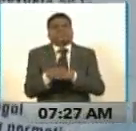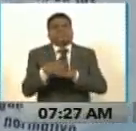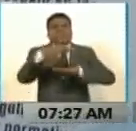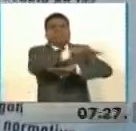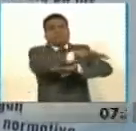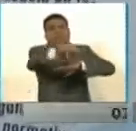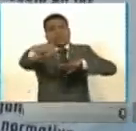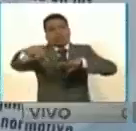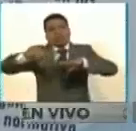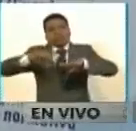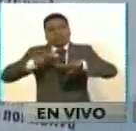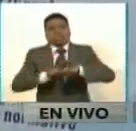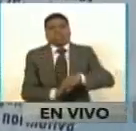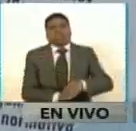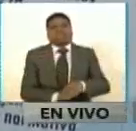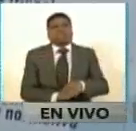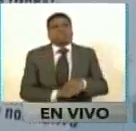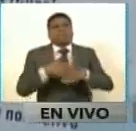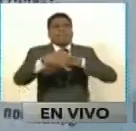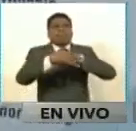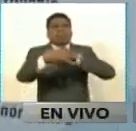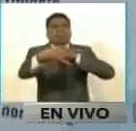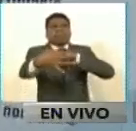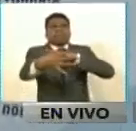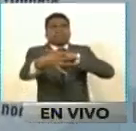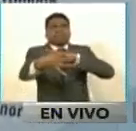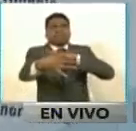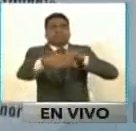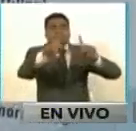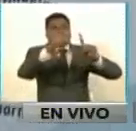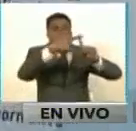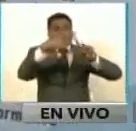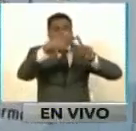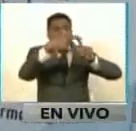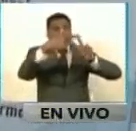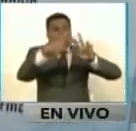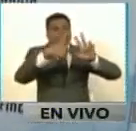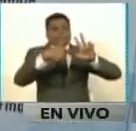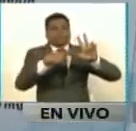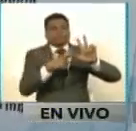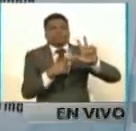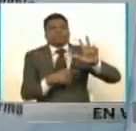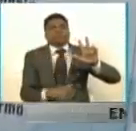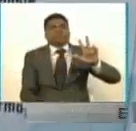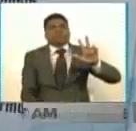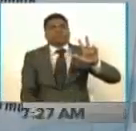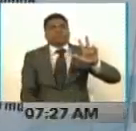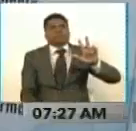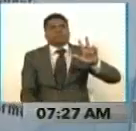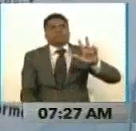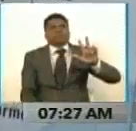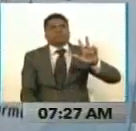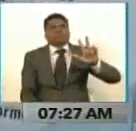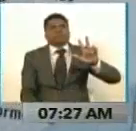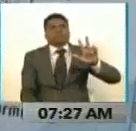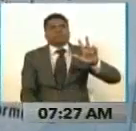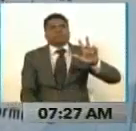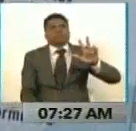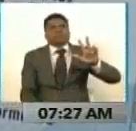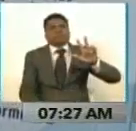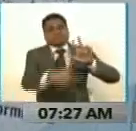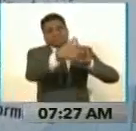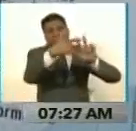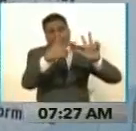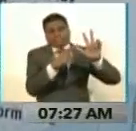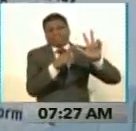frontera de los municipios San José de Cúcuta los patios Puerto Santander y Villa del